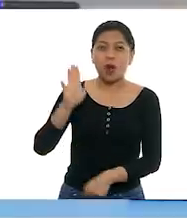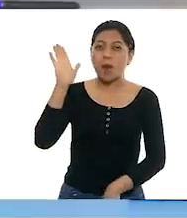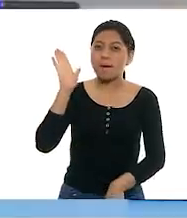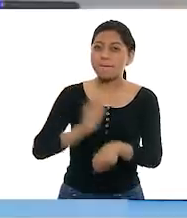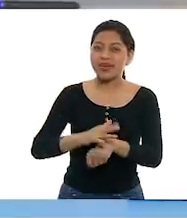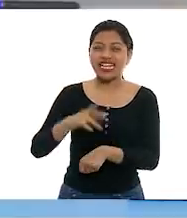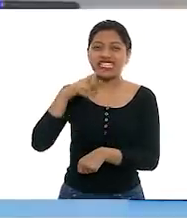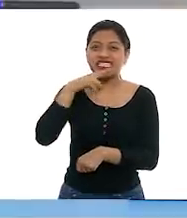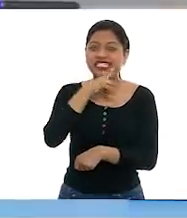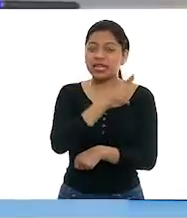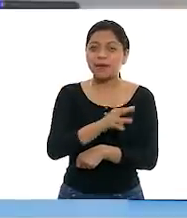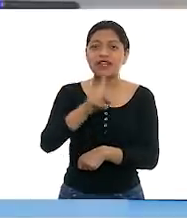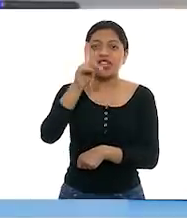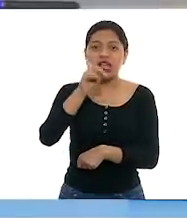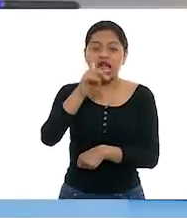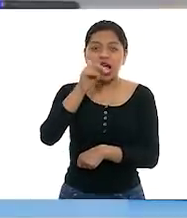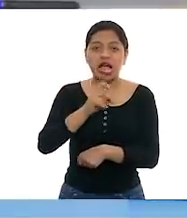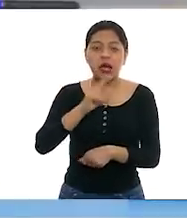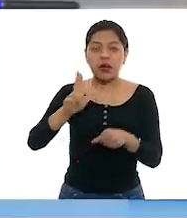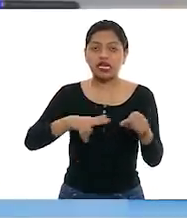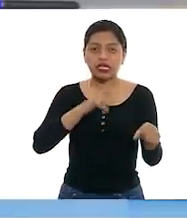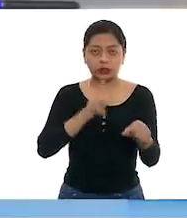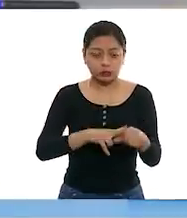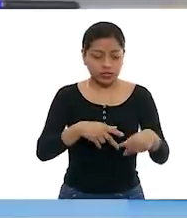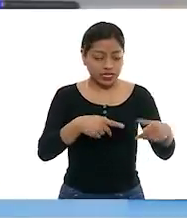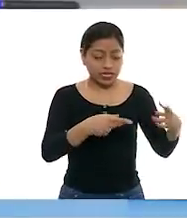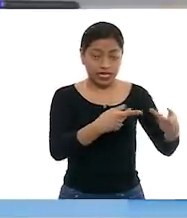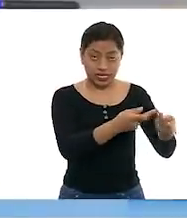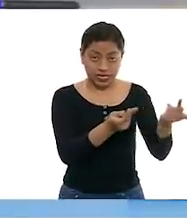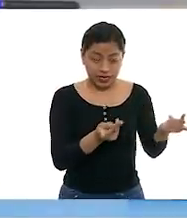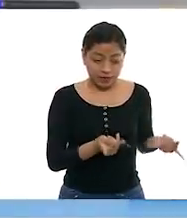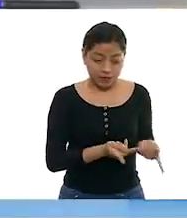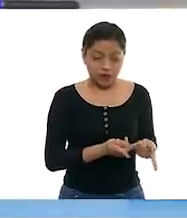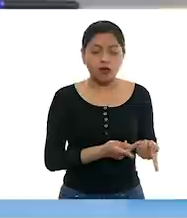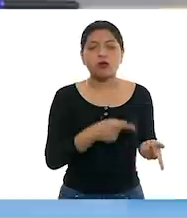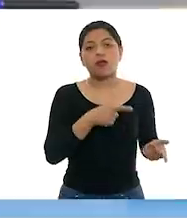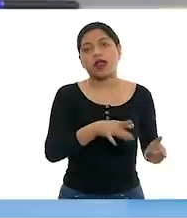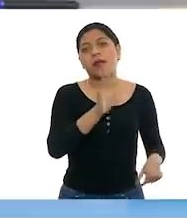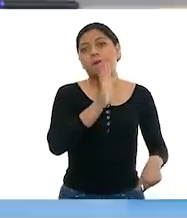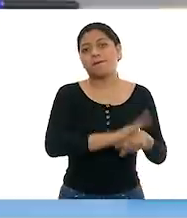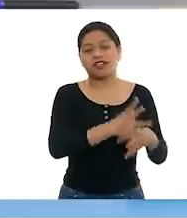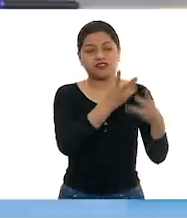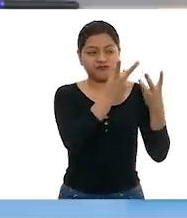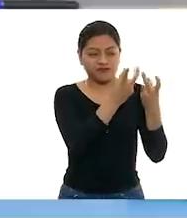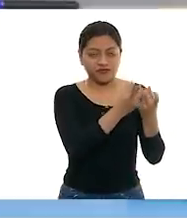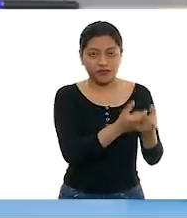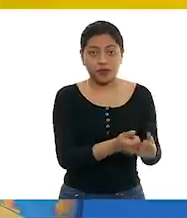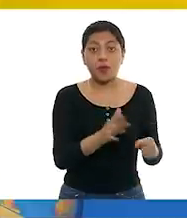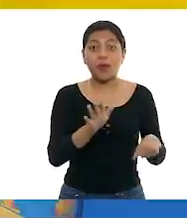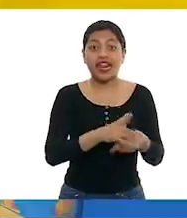el vaso que tiene agua natural, porque pues el agua natural también se va a calentar.